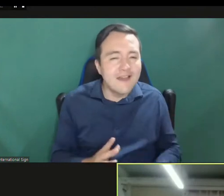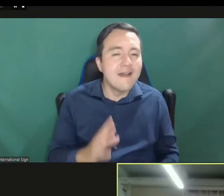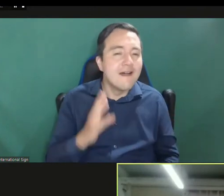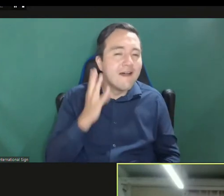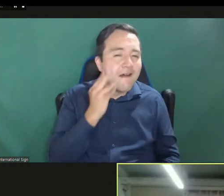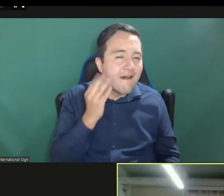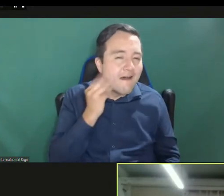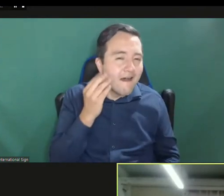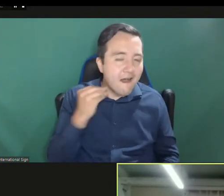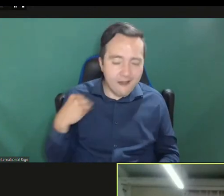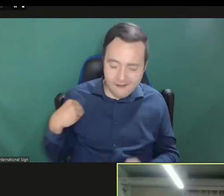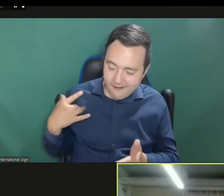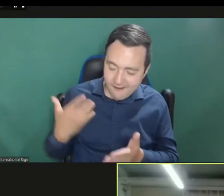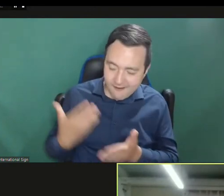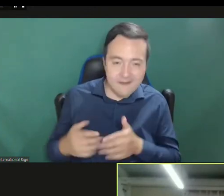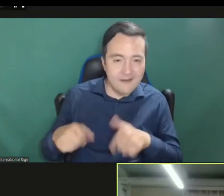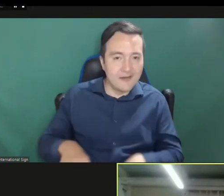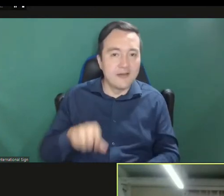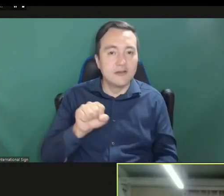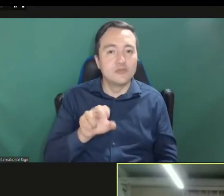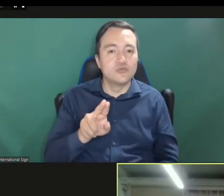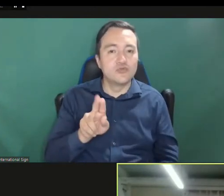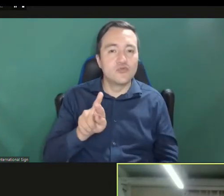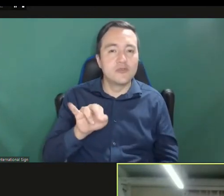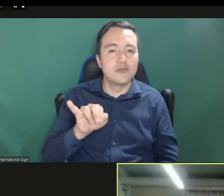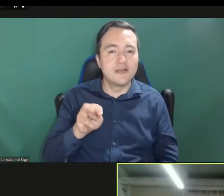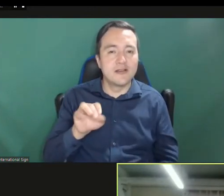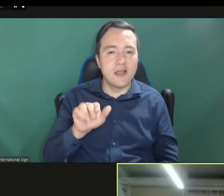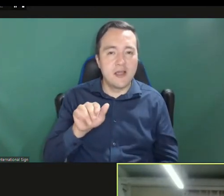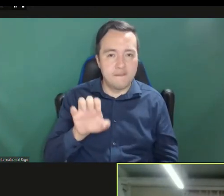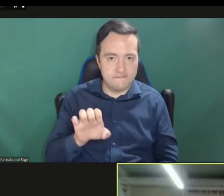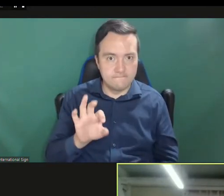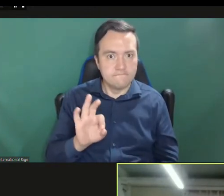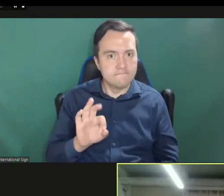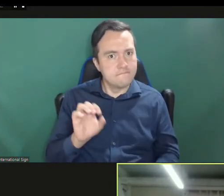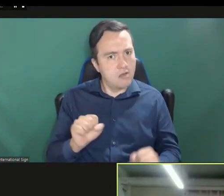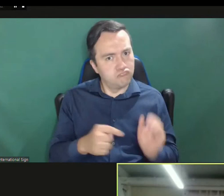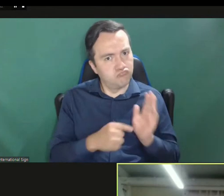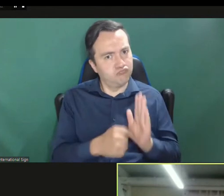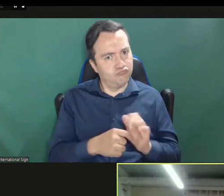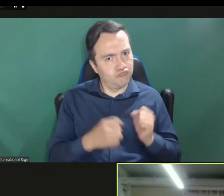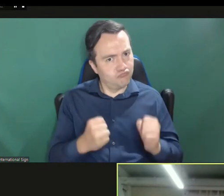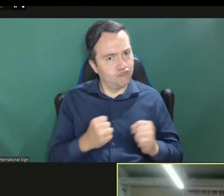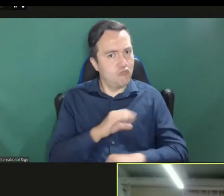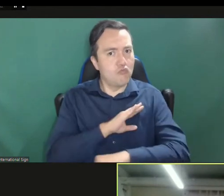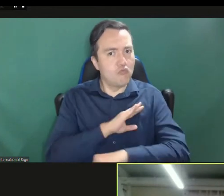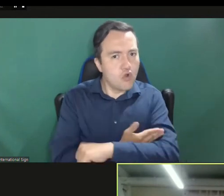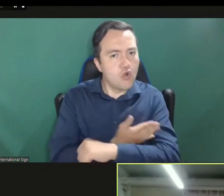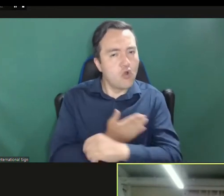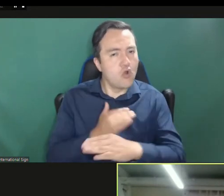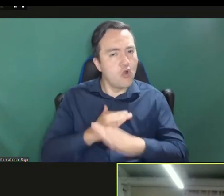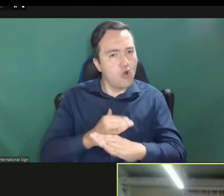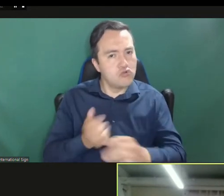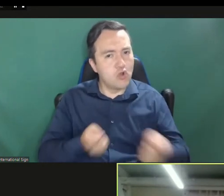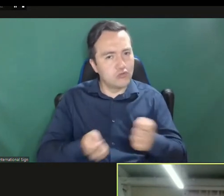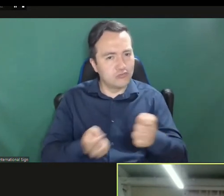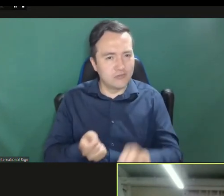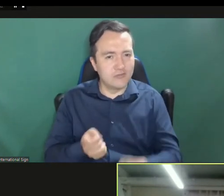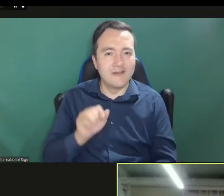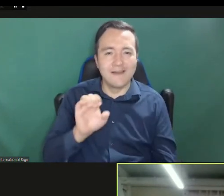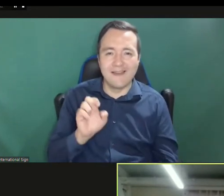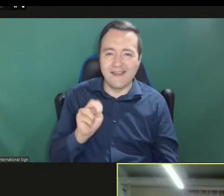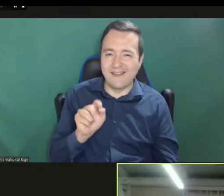en fortalecer la prevención y control de los factores de riesgo de la cnt durante el tiempo de kobe